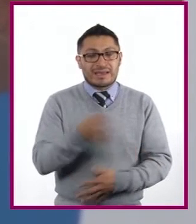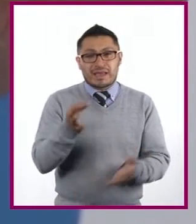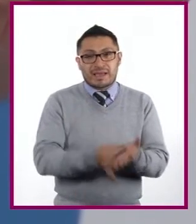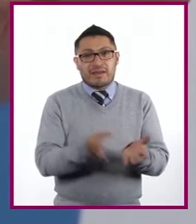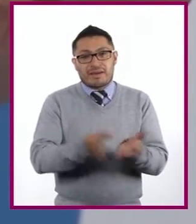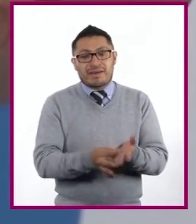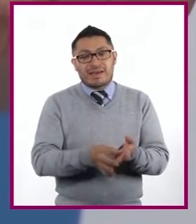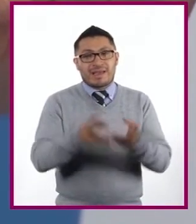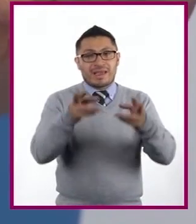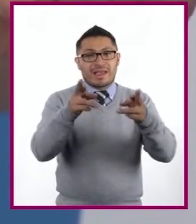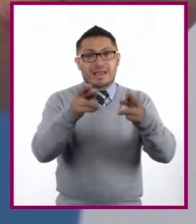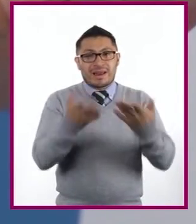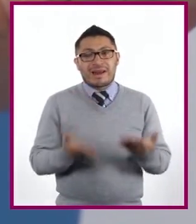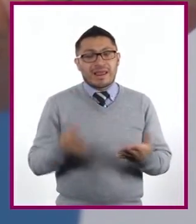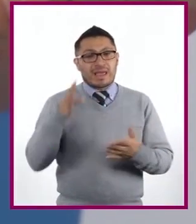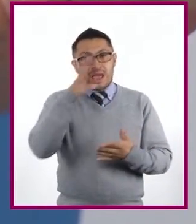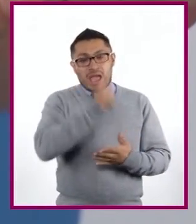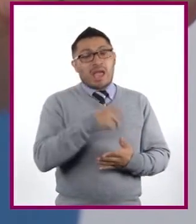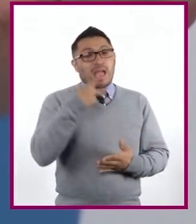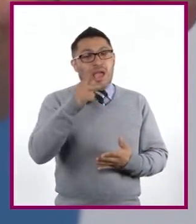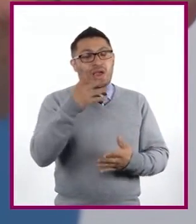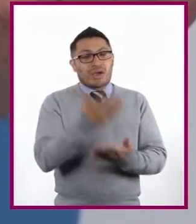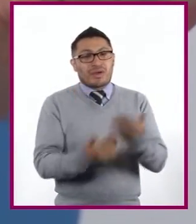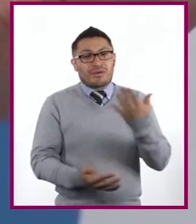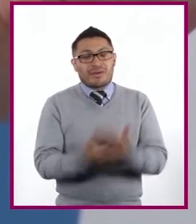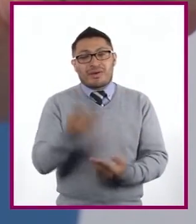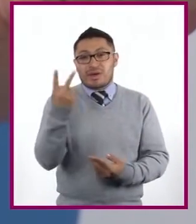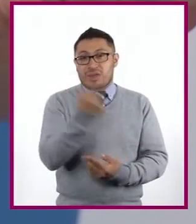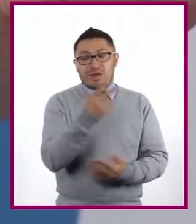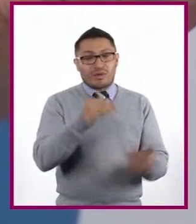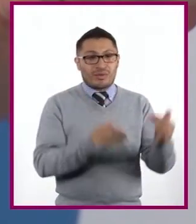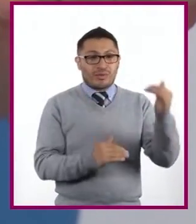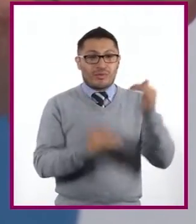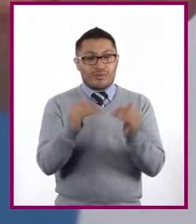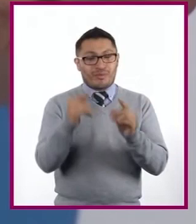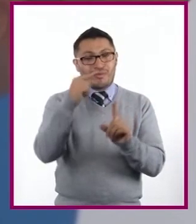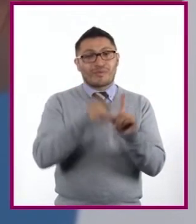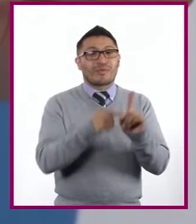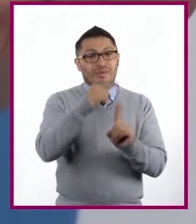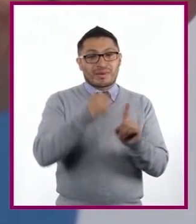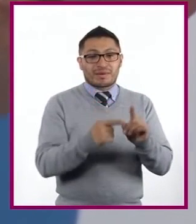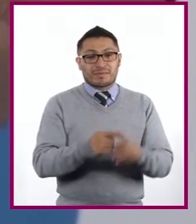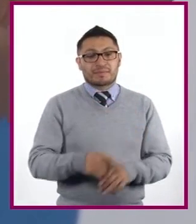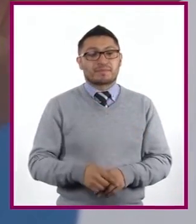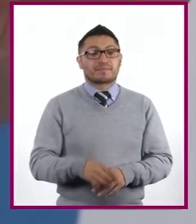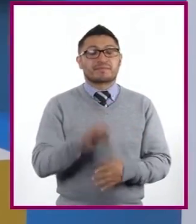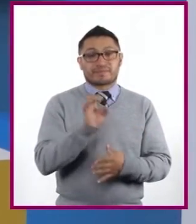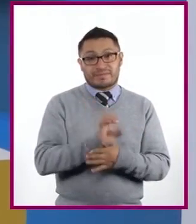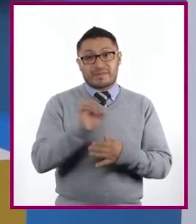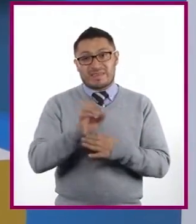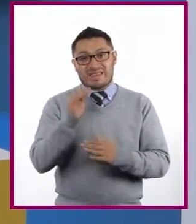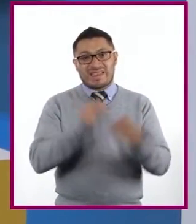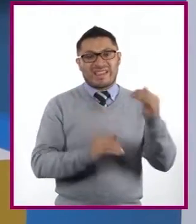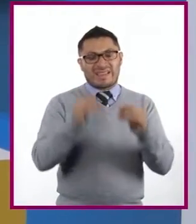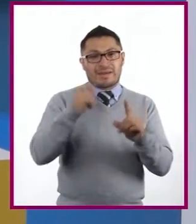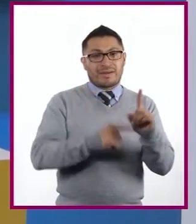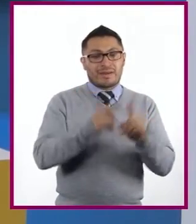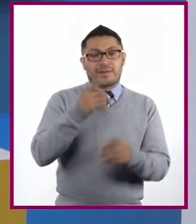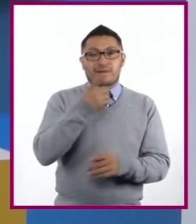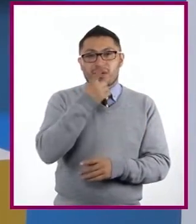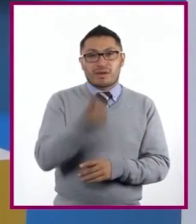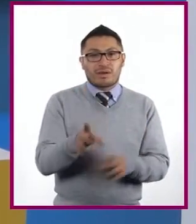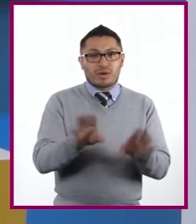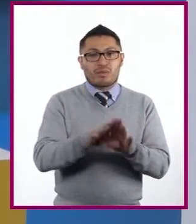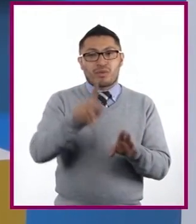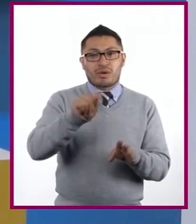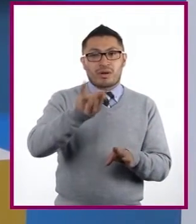está absorbiendo tu calor y ambos están llegando al equilibrio térmico. Entonces, ¿el equilibrio térmico es lo que llamamos